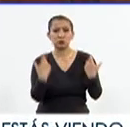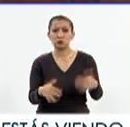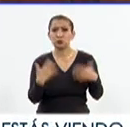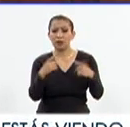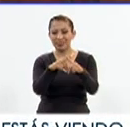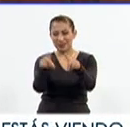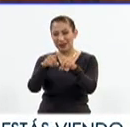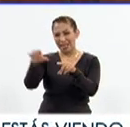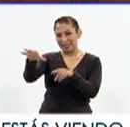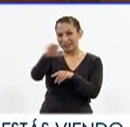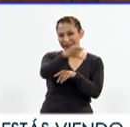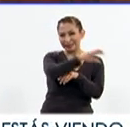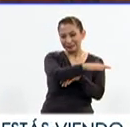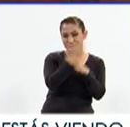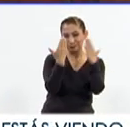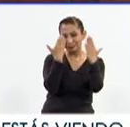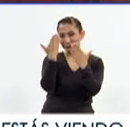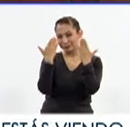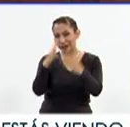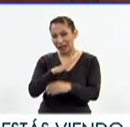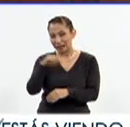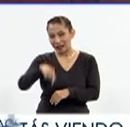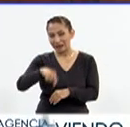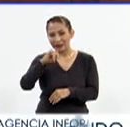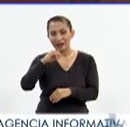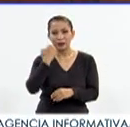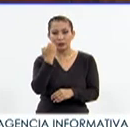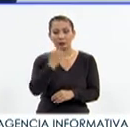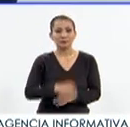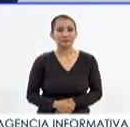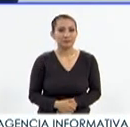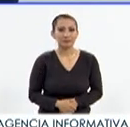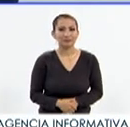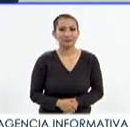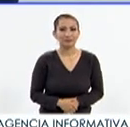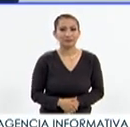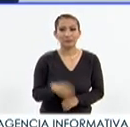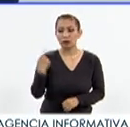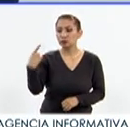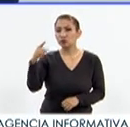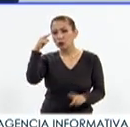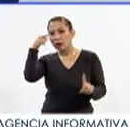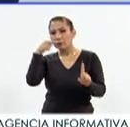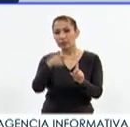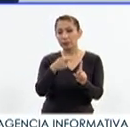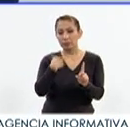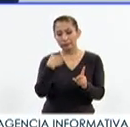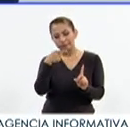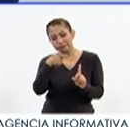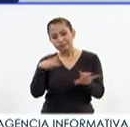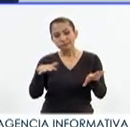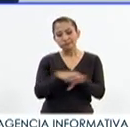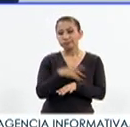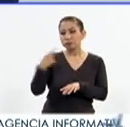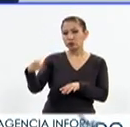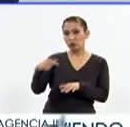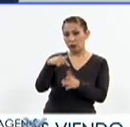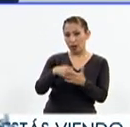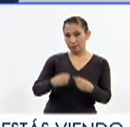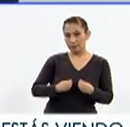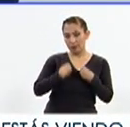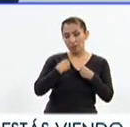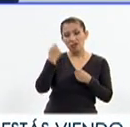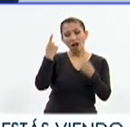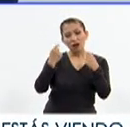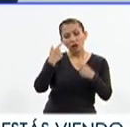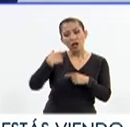en los diferentes programas que tenemos en esta unidad académica. Sus objetivos las han llevado a cambiar su lugar de residencia